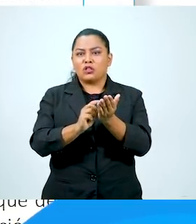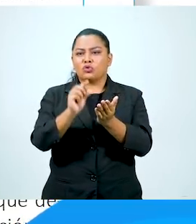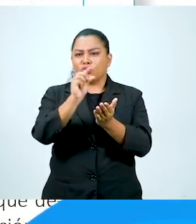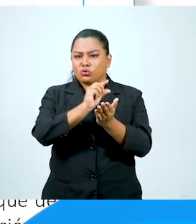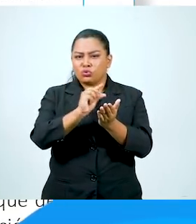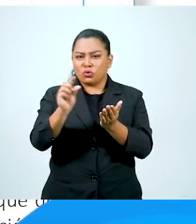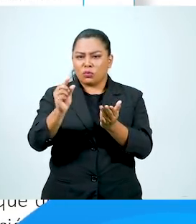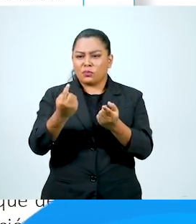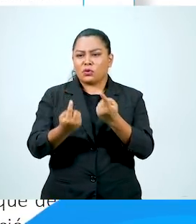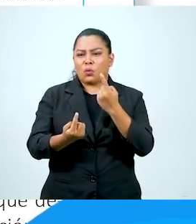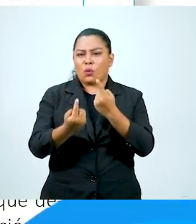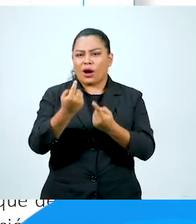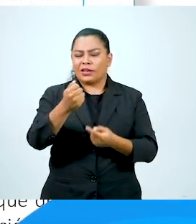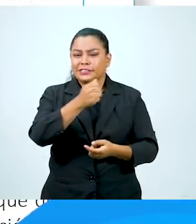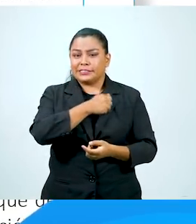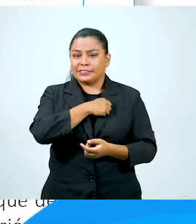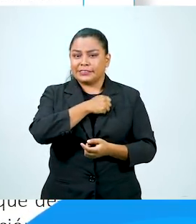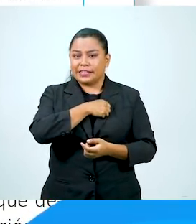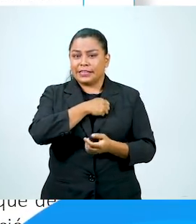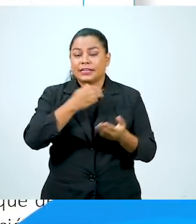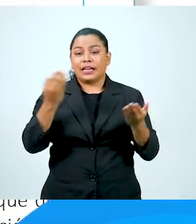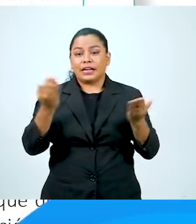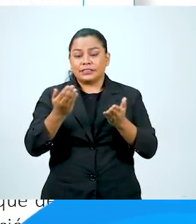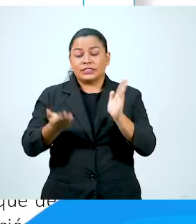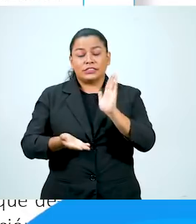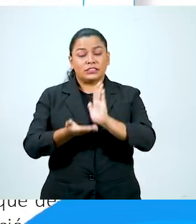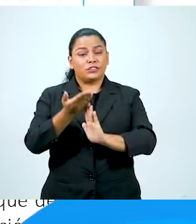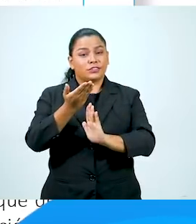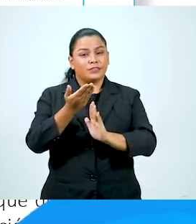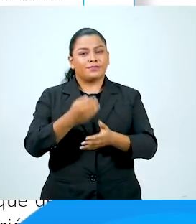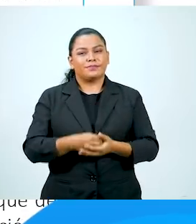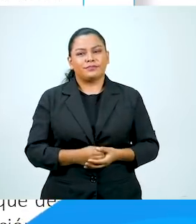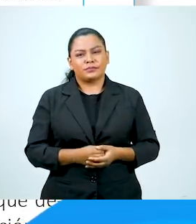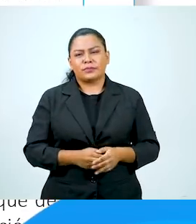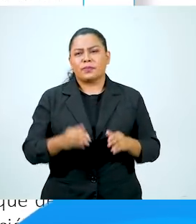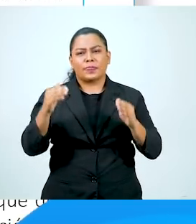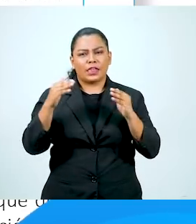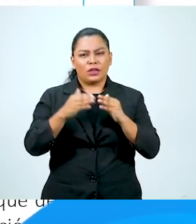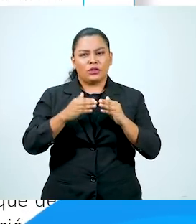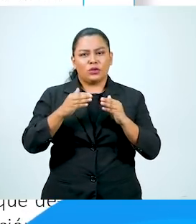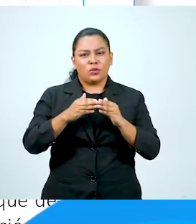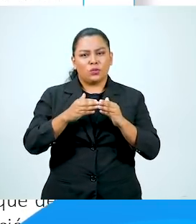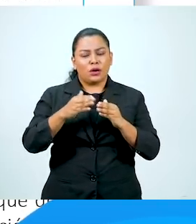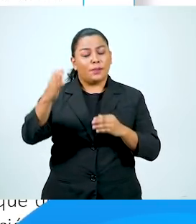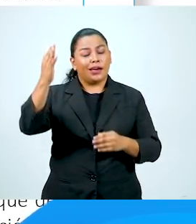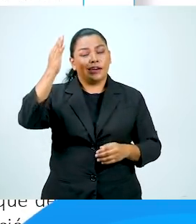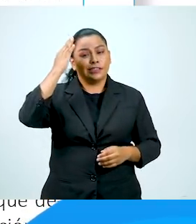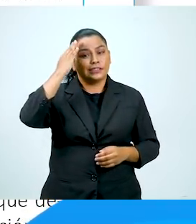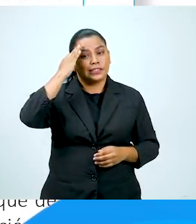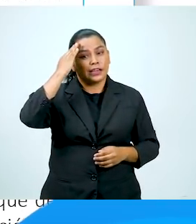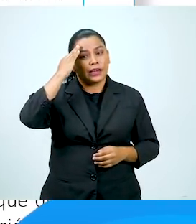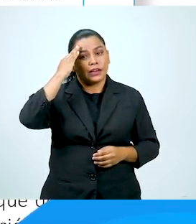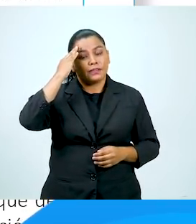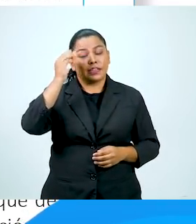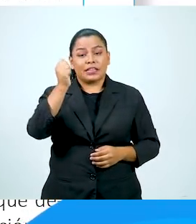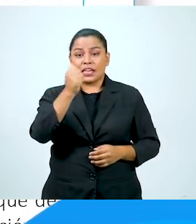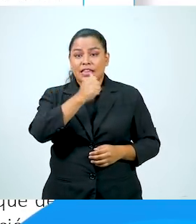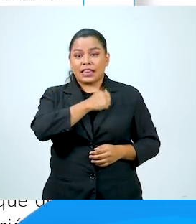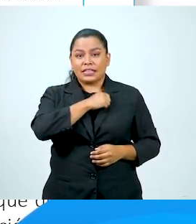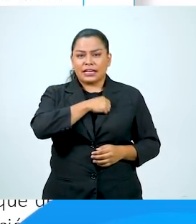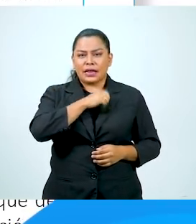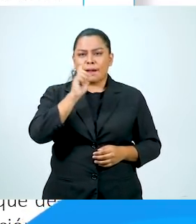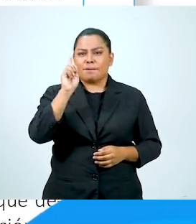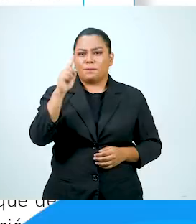título indica cuál es la producción textual a desarrollar. También, para destacar que se trata de la